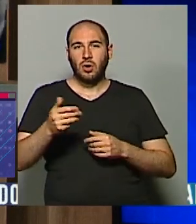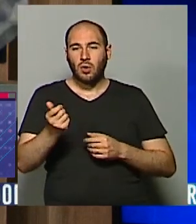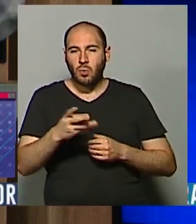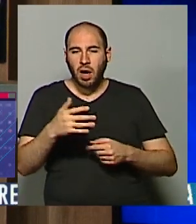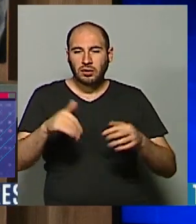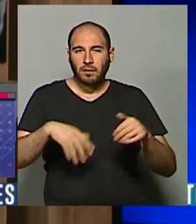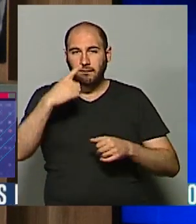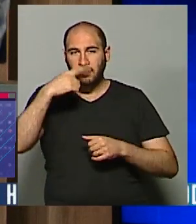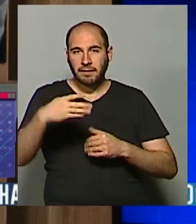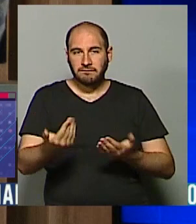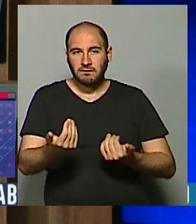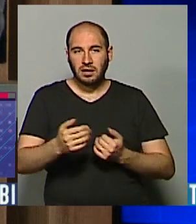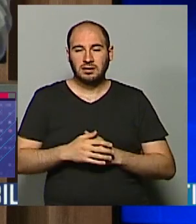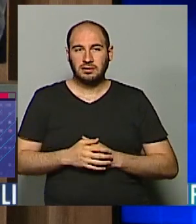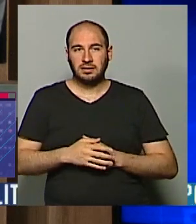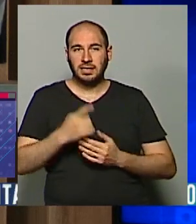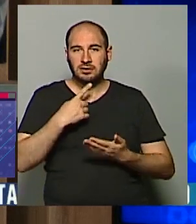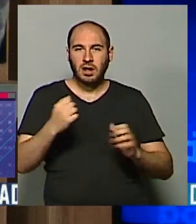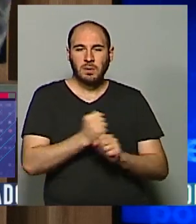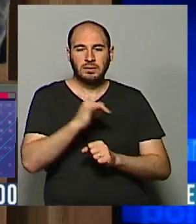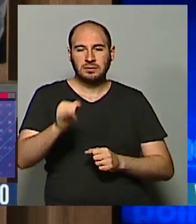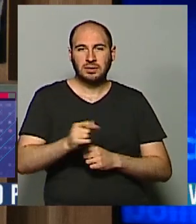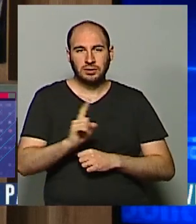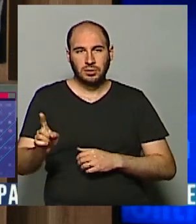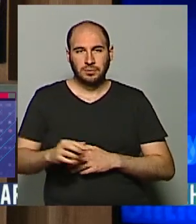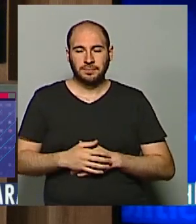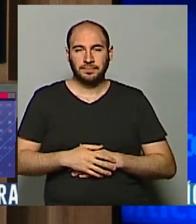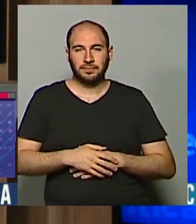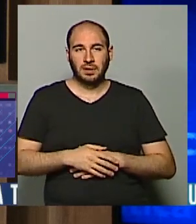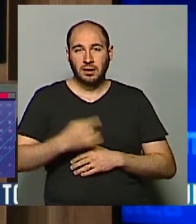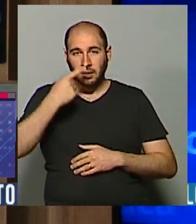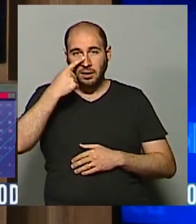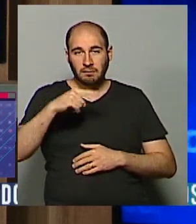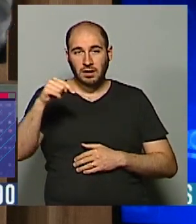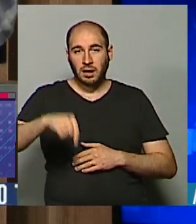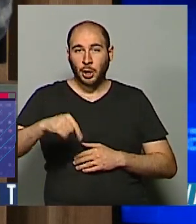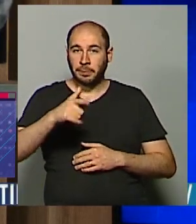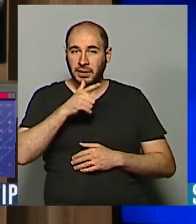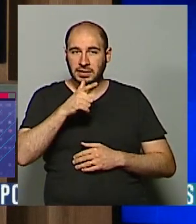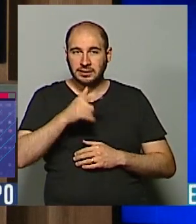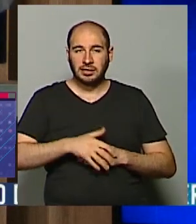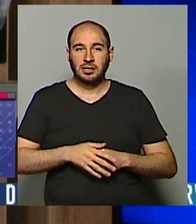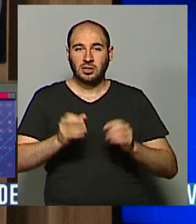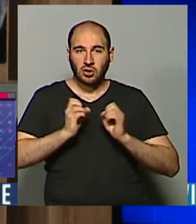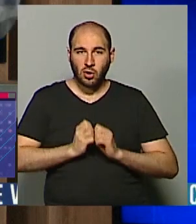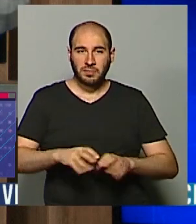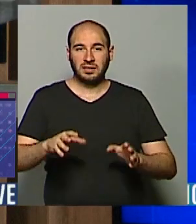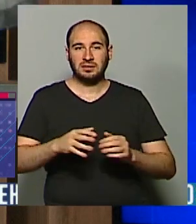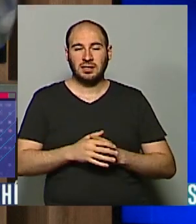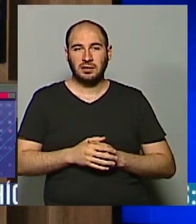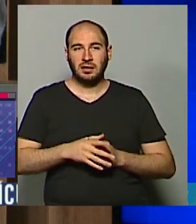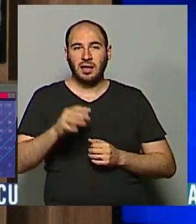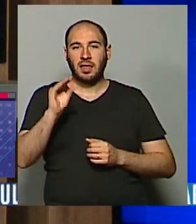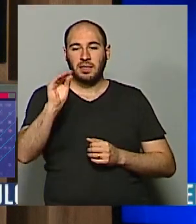conteo final, ¿no es cierto?, determinar si eran válidos o no válidos. Y finalmente hoy parece que empezaron a ver en